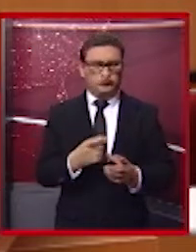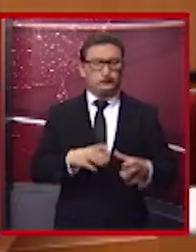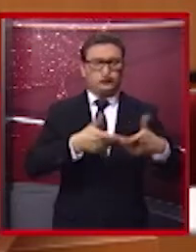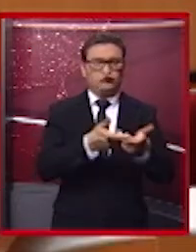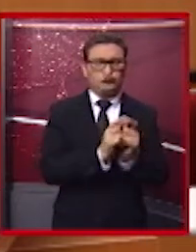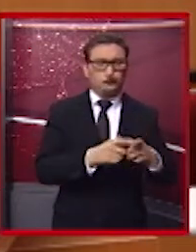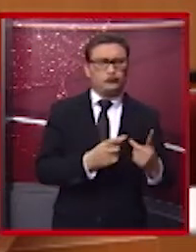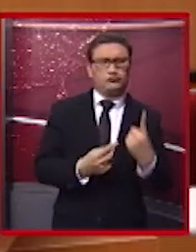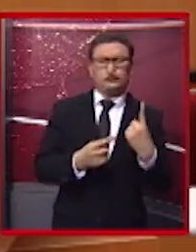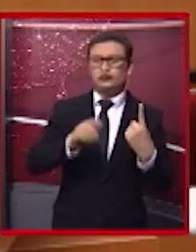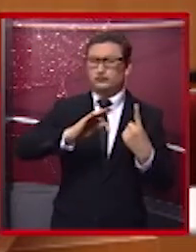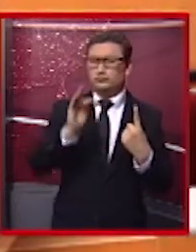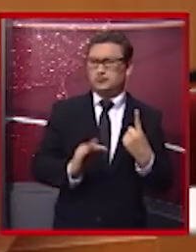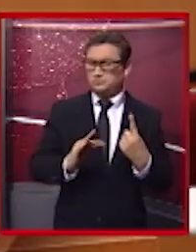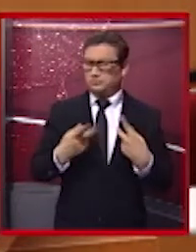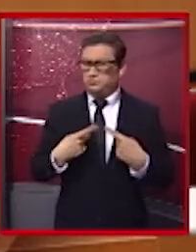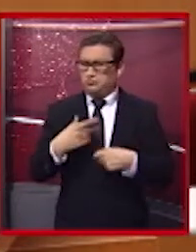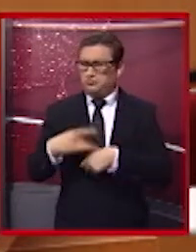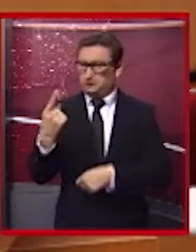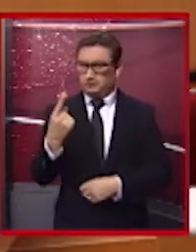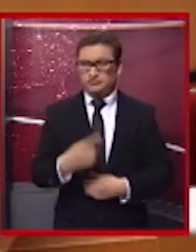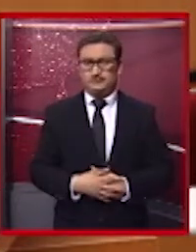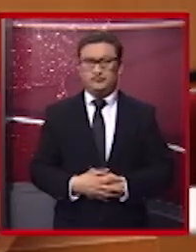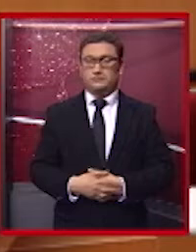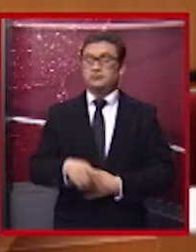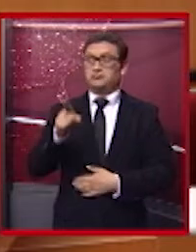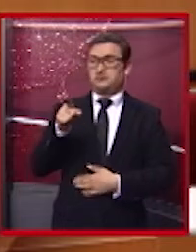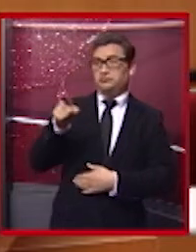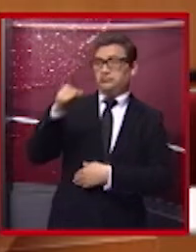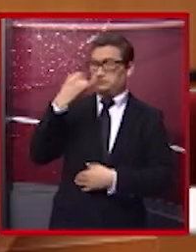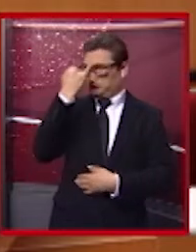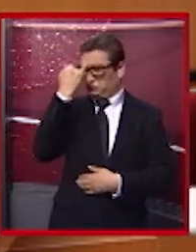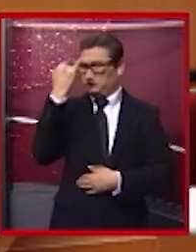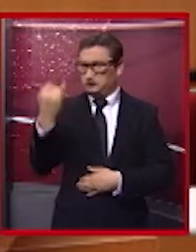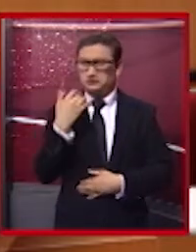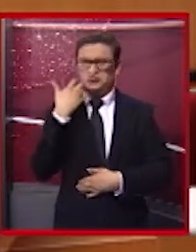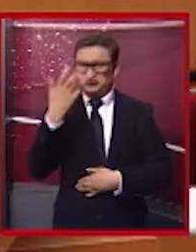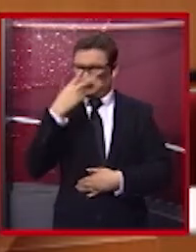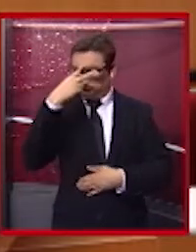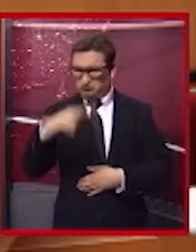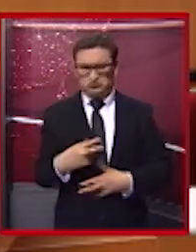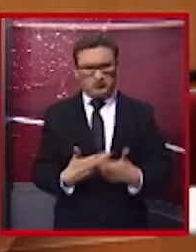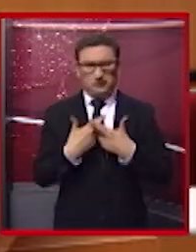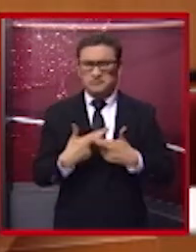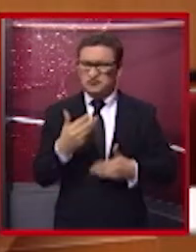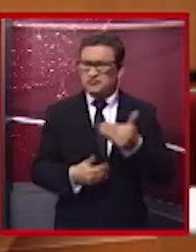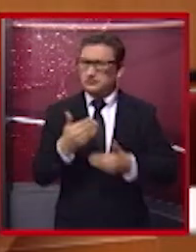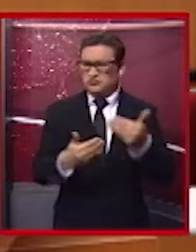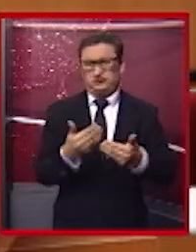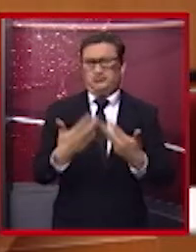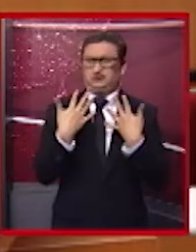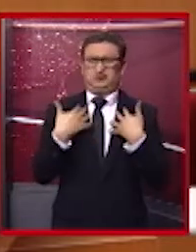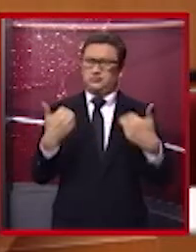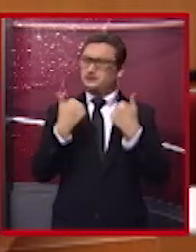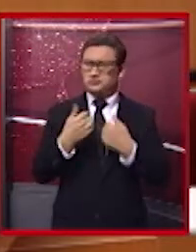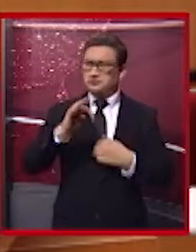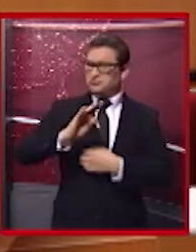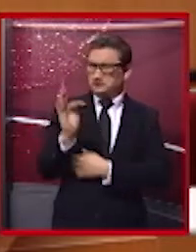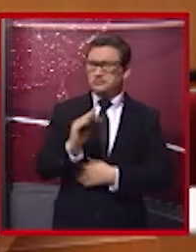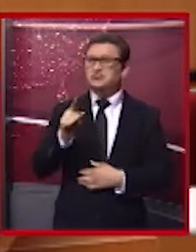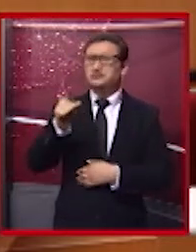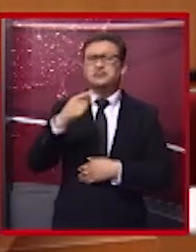población. ¿Esa es su idea de un México próspero o entendimos mal y la prosperidad solo era un